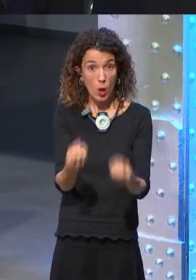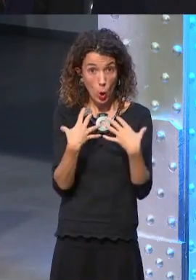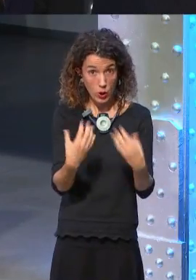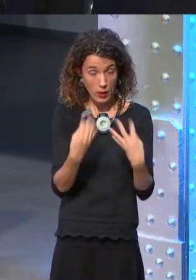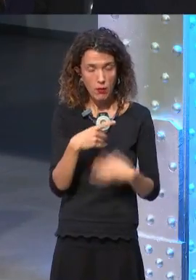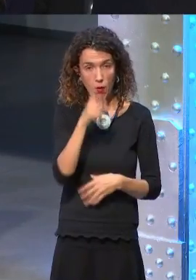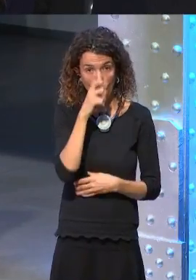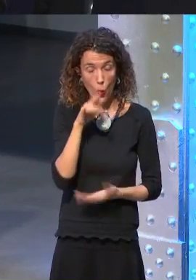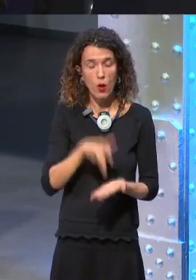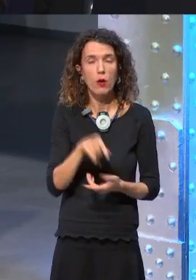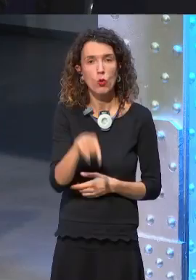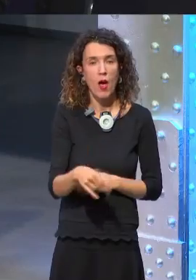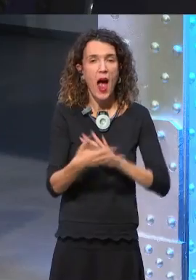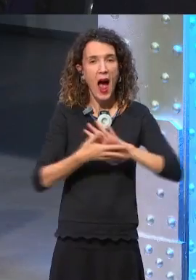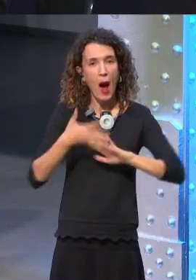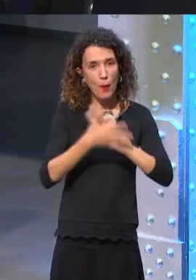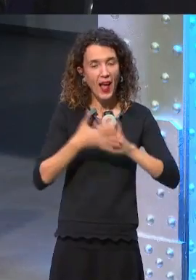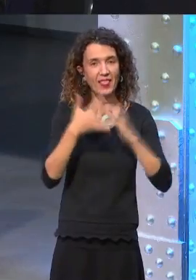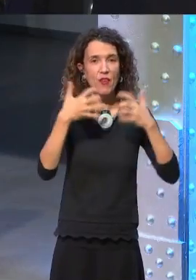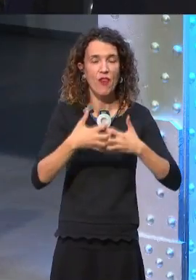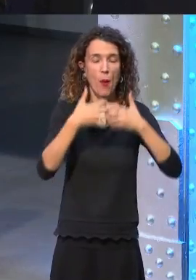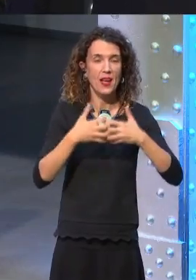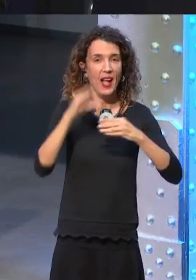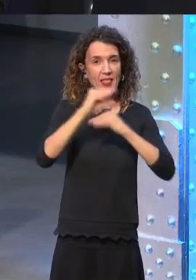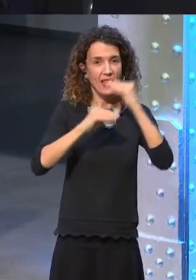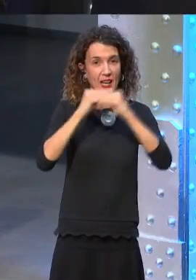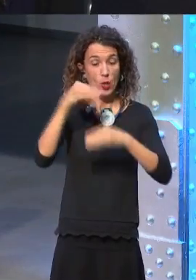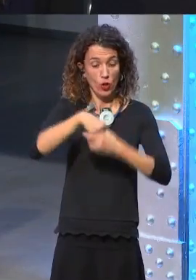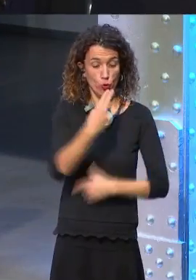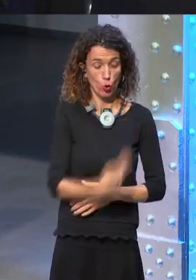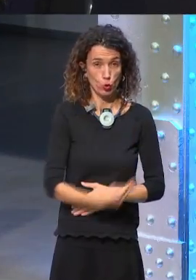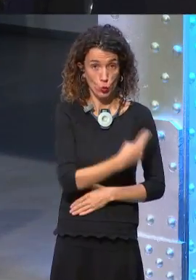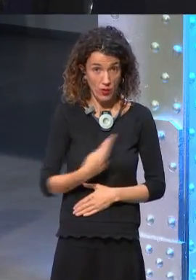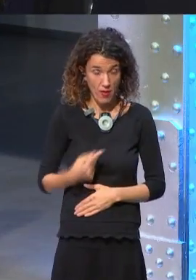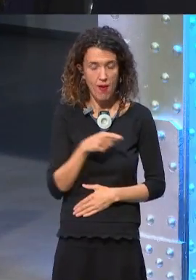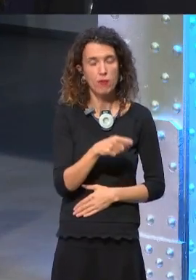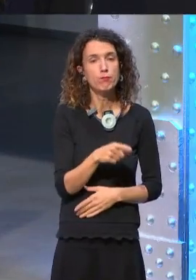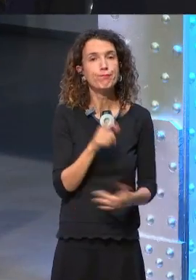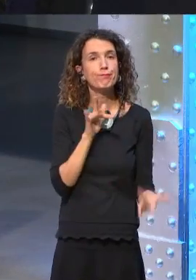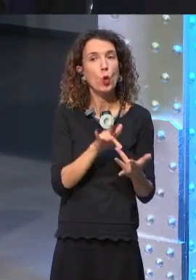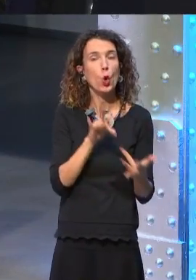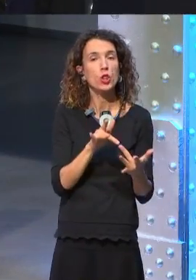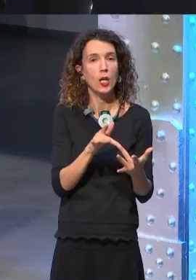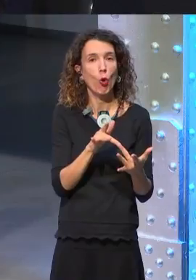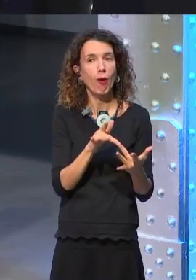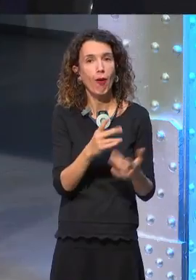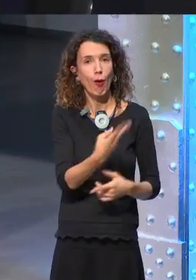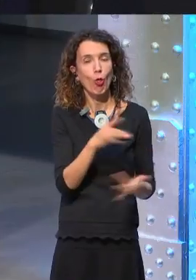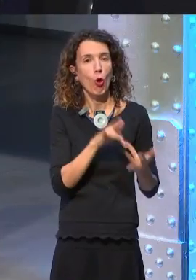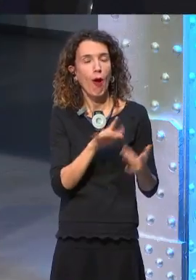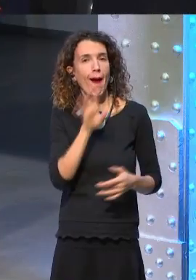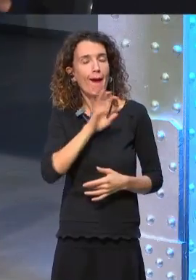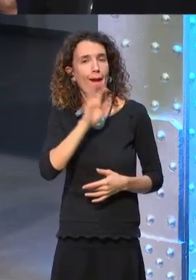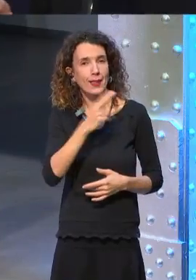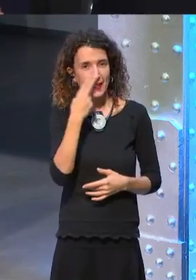contaste, me hablaste de este fabricante de ladrillos en Suiza y que se había puesto en contacto contigo. Me pareció una anécdota